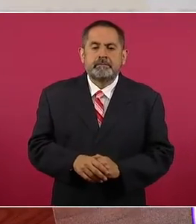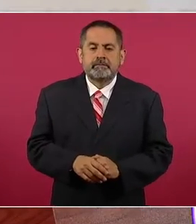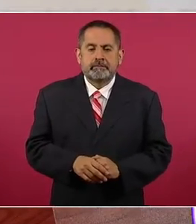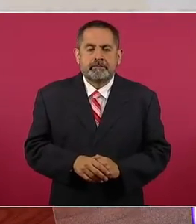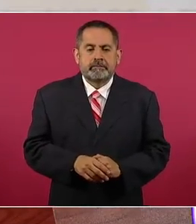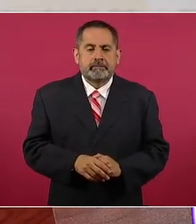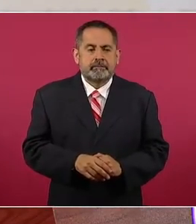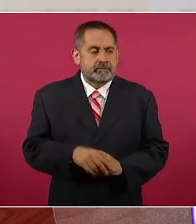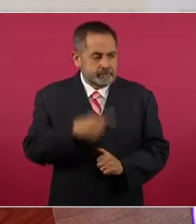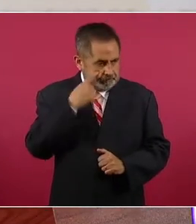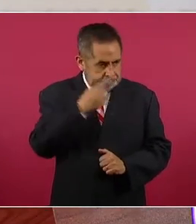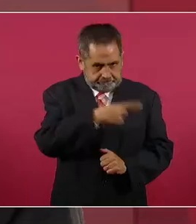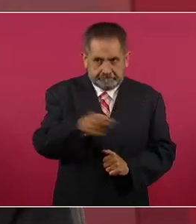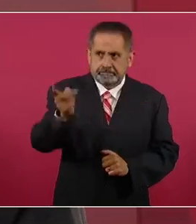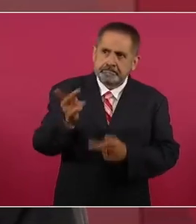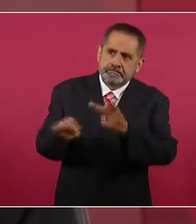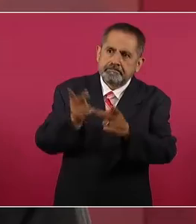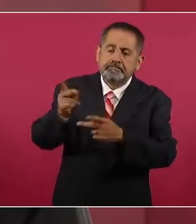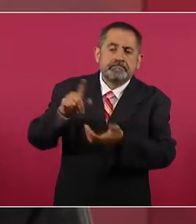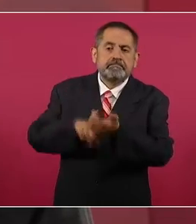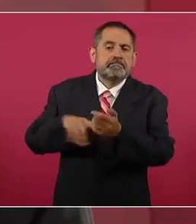que fueran a Texcoco